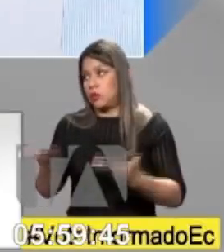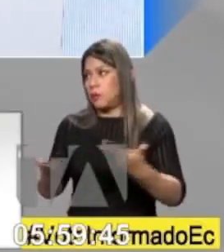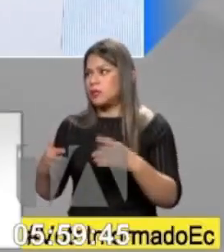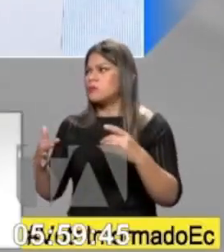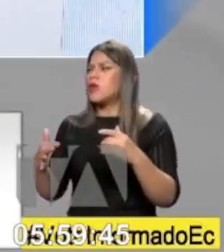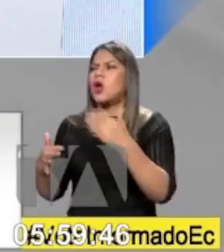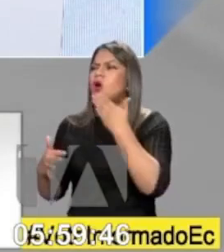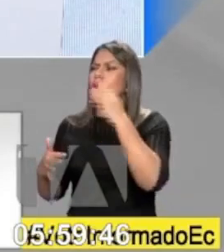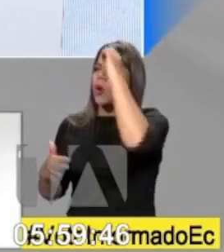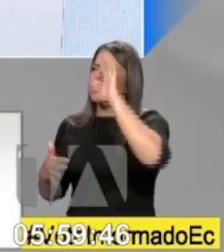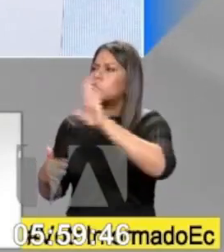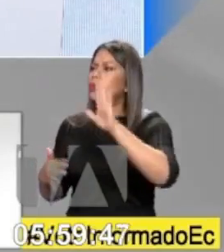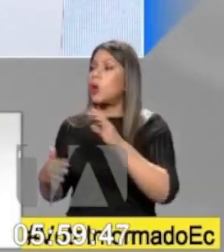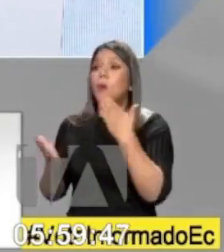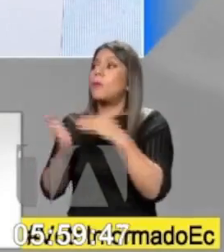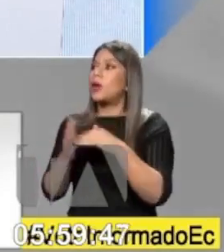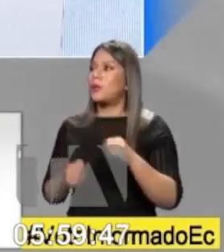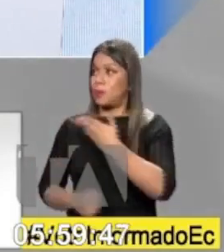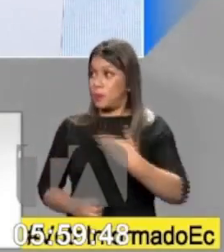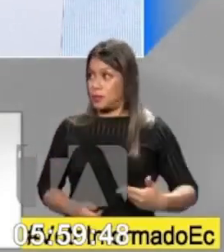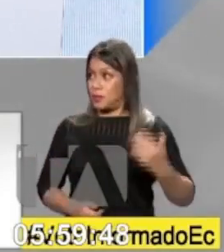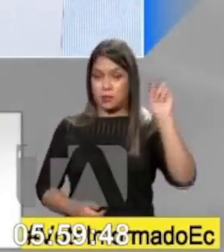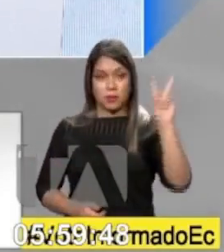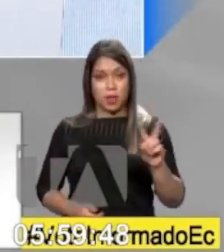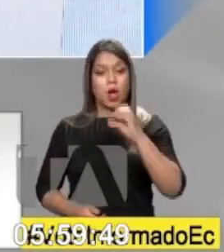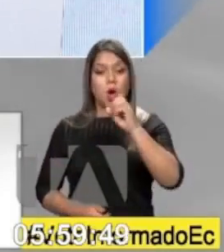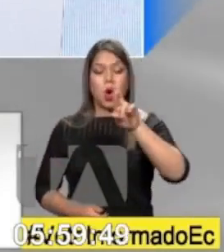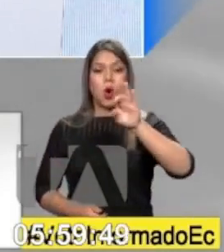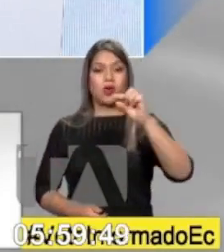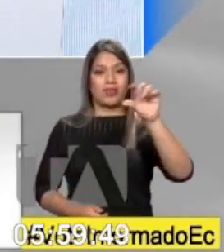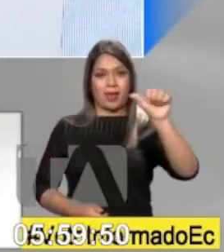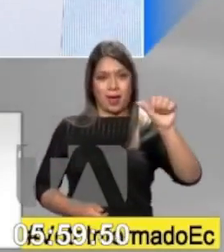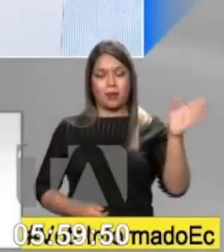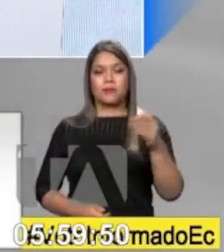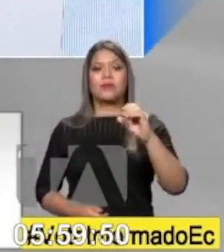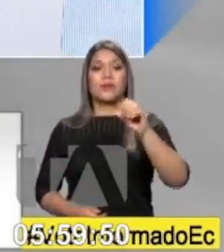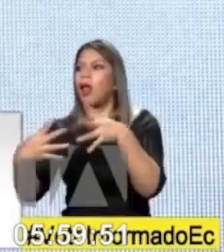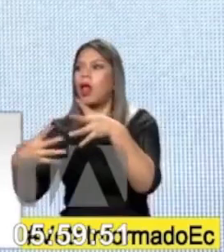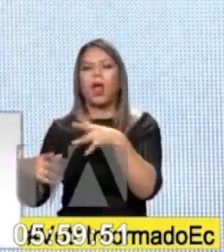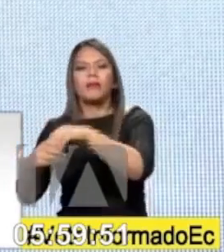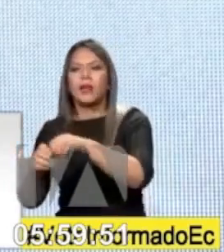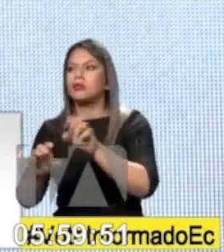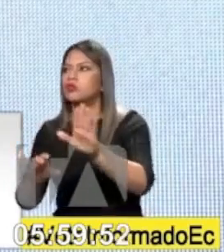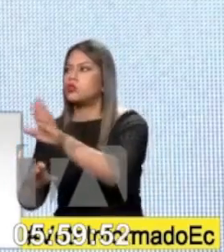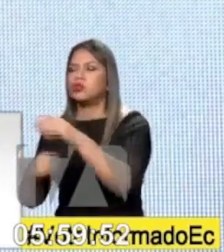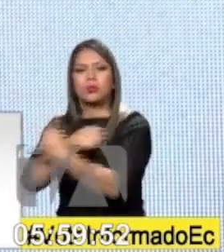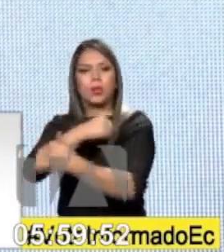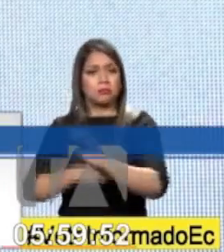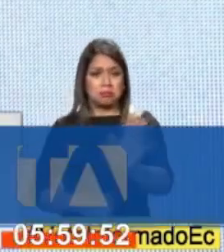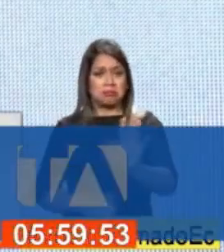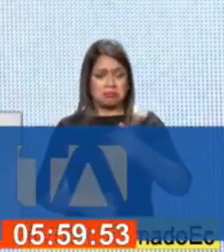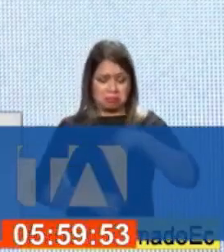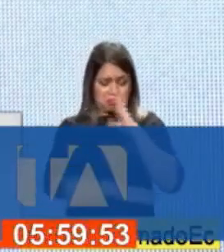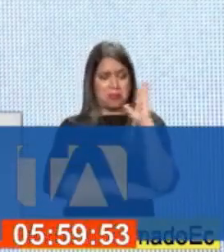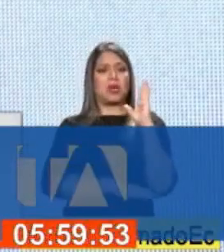específica con Nicolás maduro con Daniel Ortega y con días canel de Cuba hacia los países